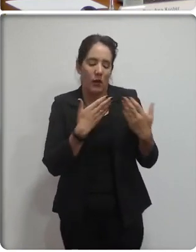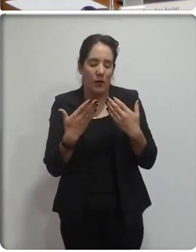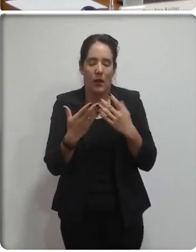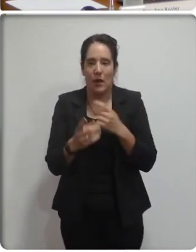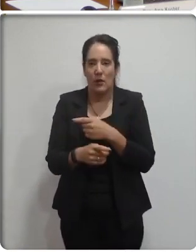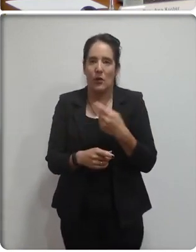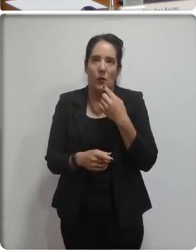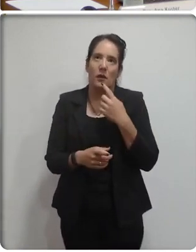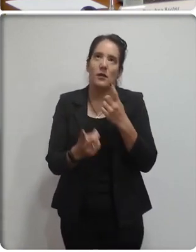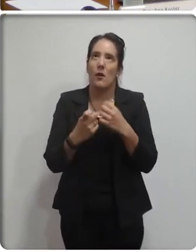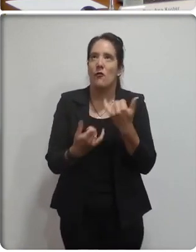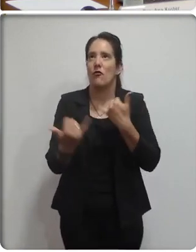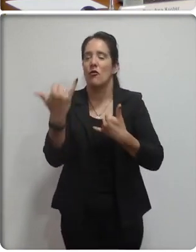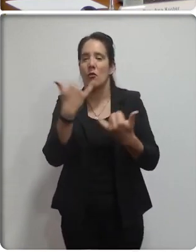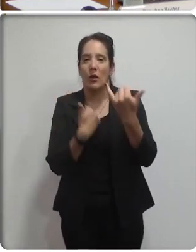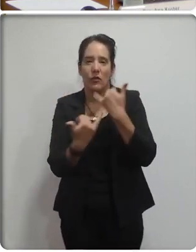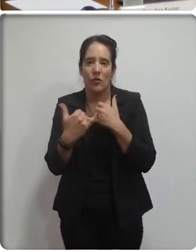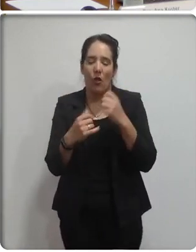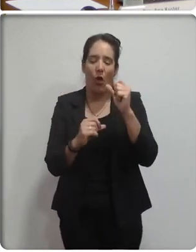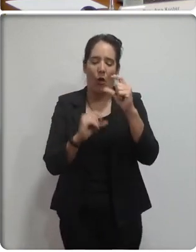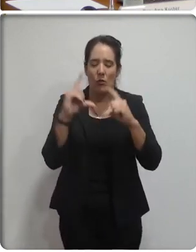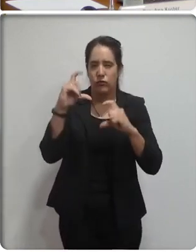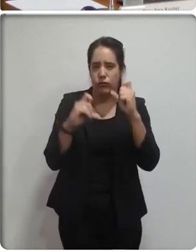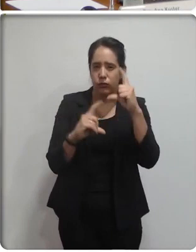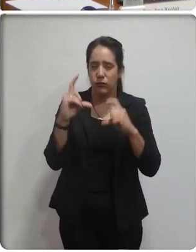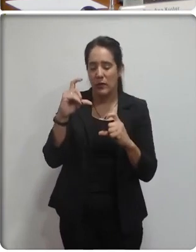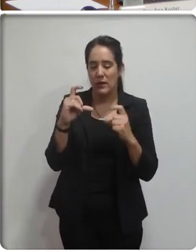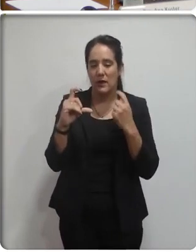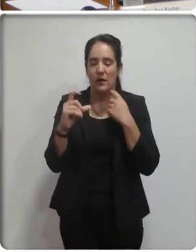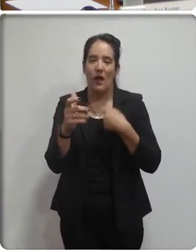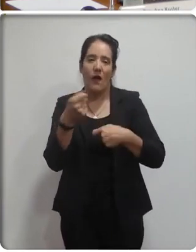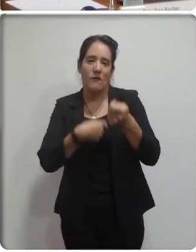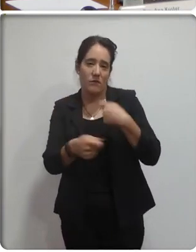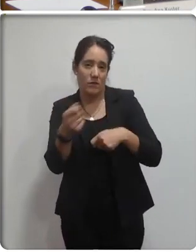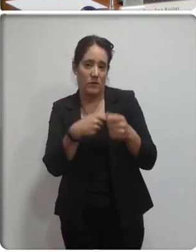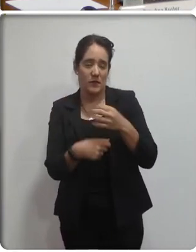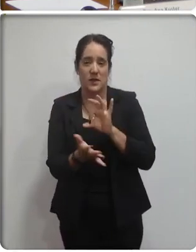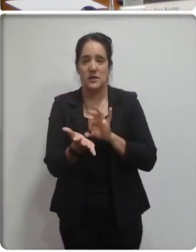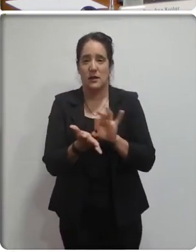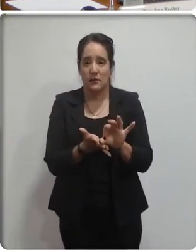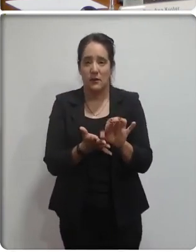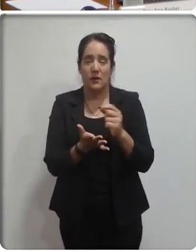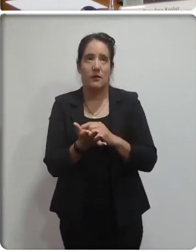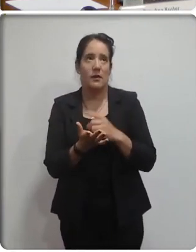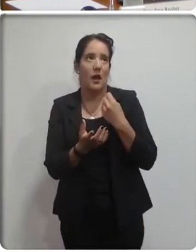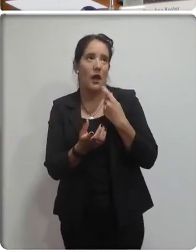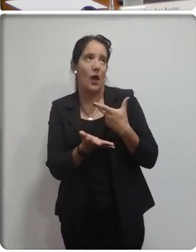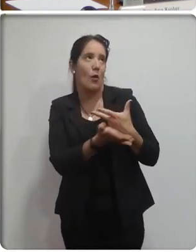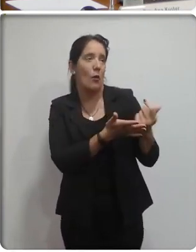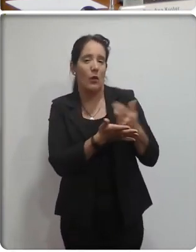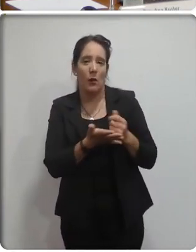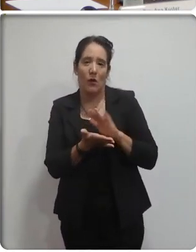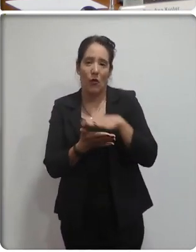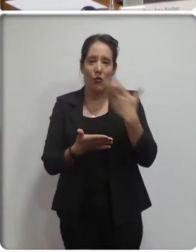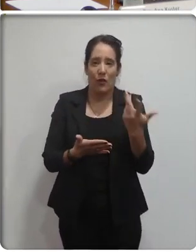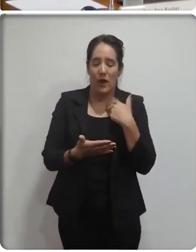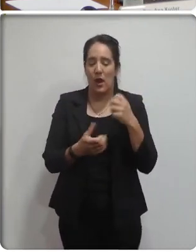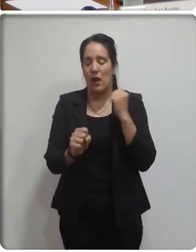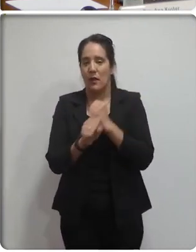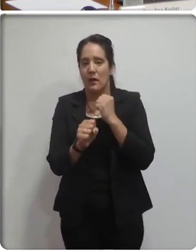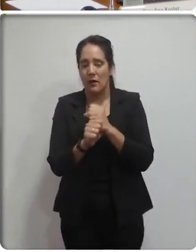de información, de estadísticas, de venta de servicios, de proveedores externos, la actividad de